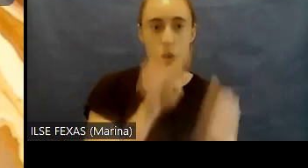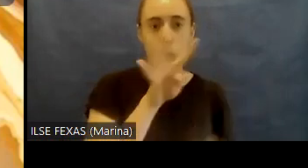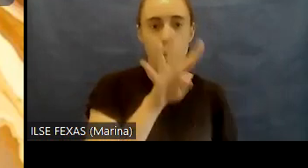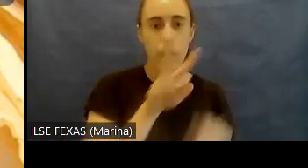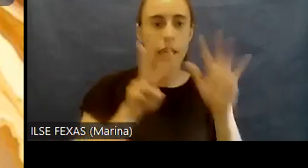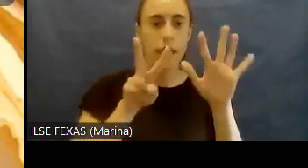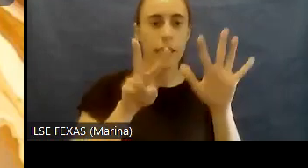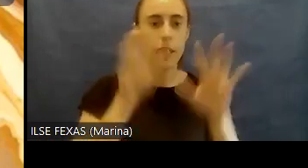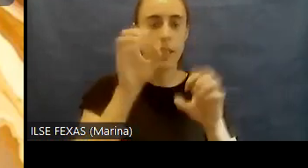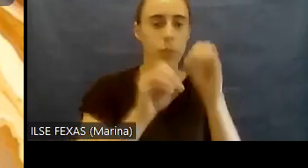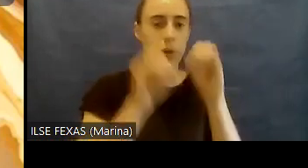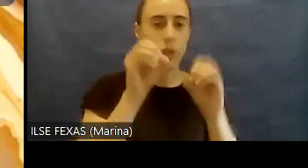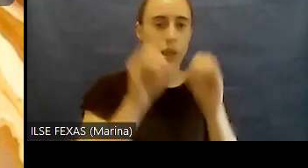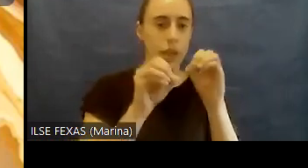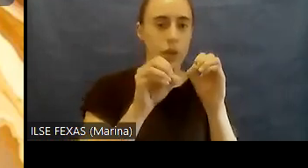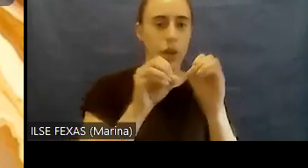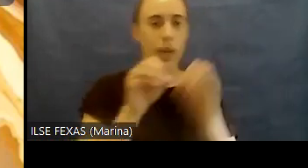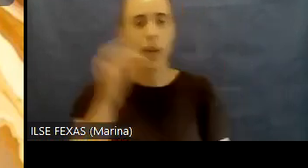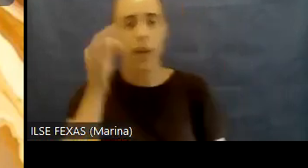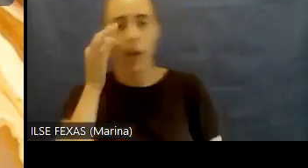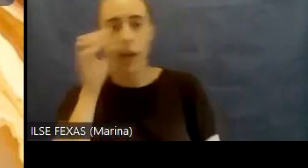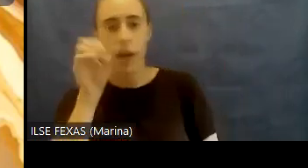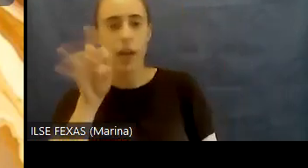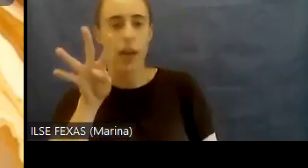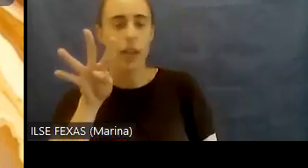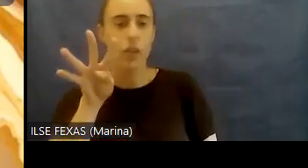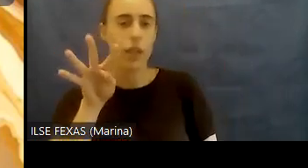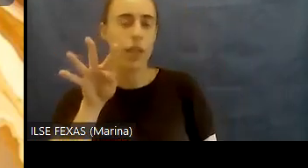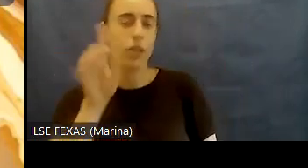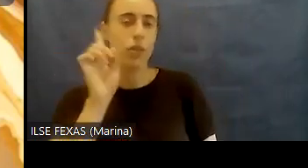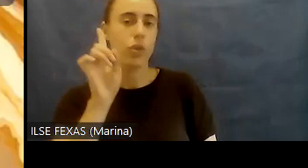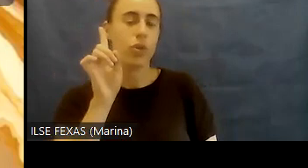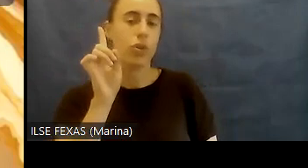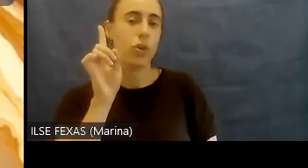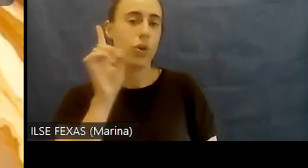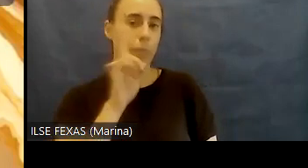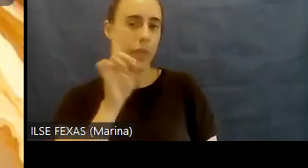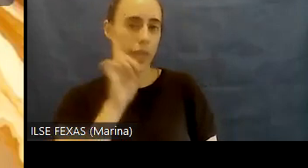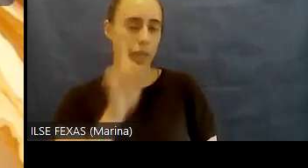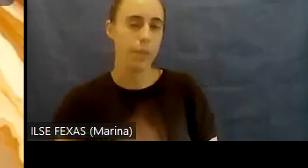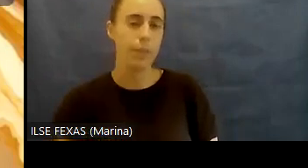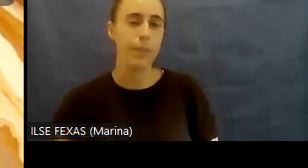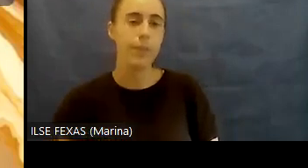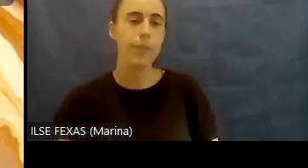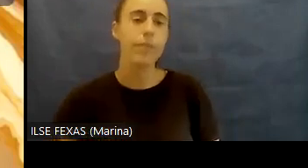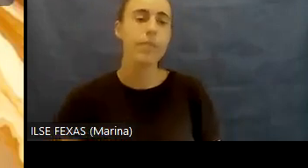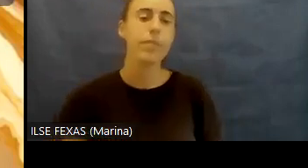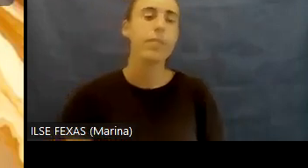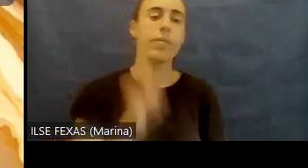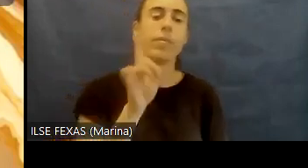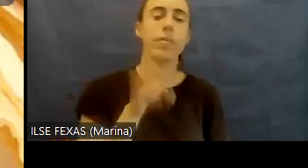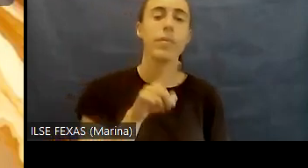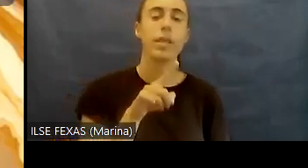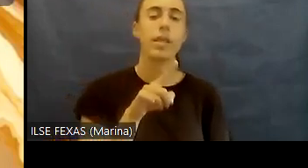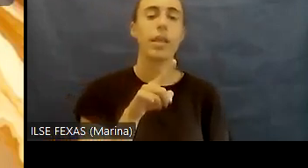47% en el grupo de aloe con respecto a un 14% en el grupo de placebo. Y luego un metaanálisis, que metaanálisis, como sabéis,